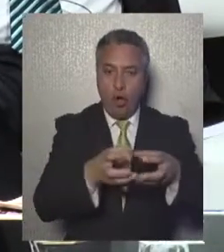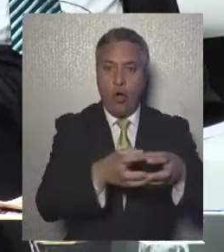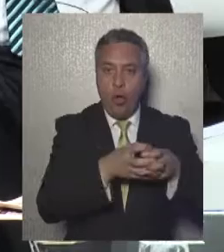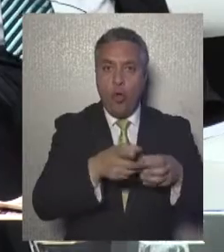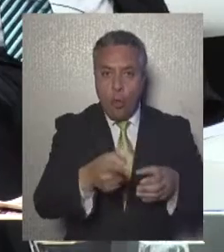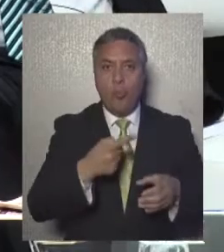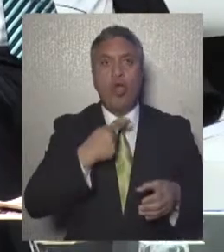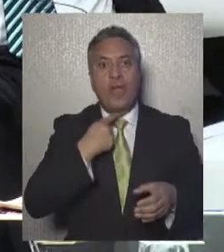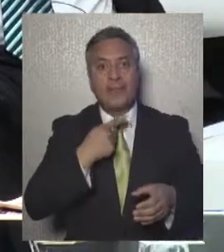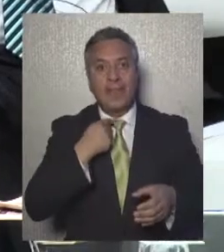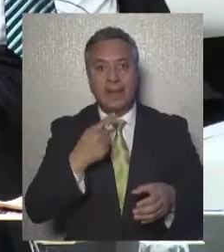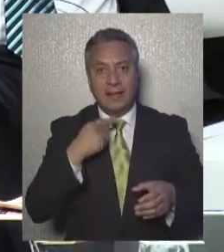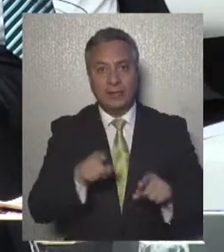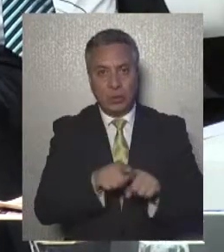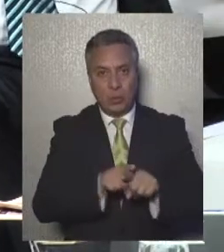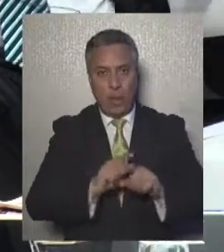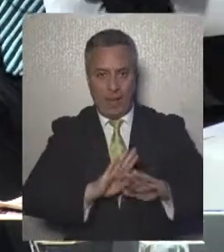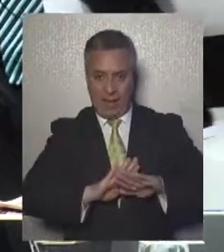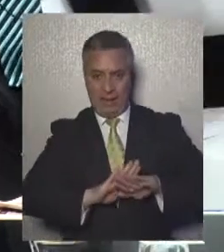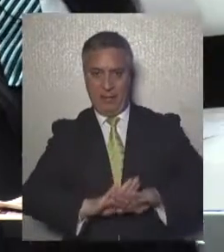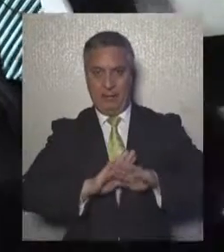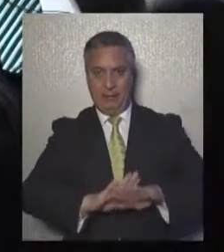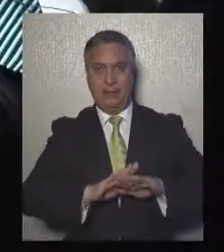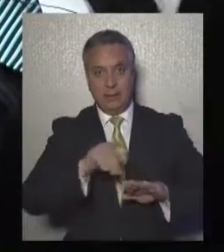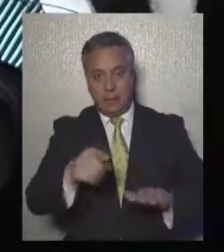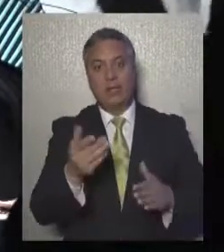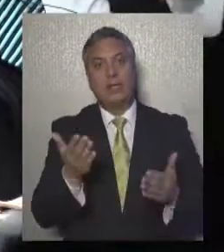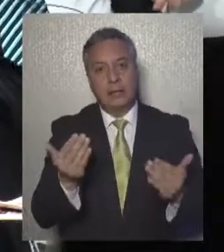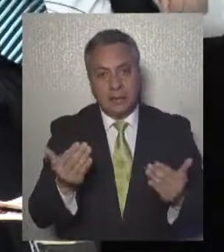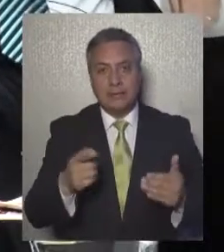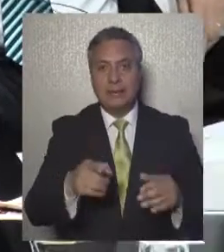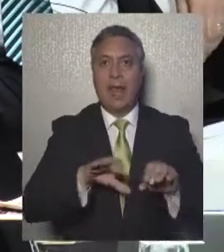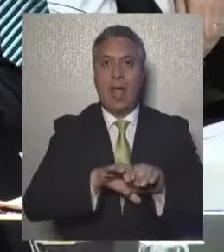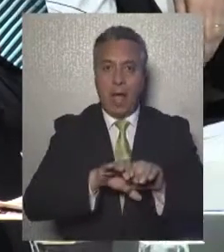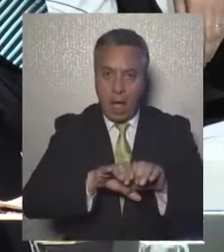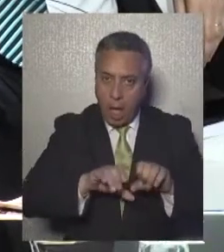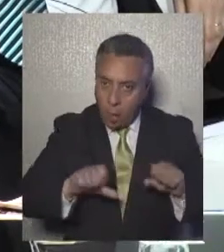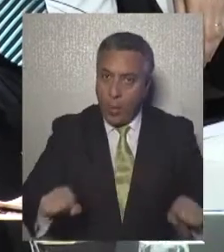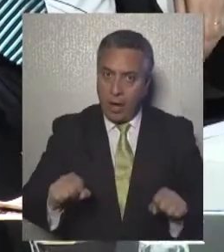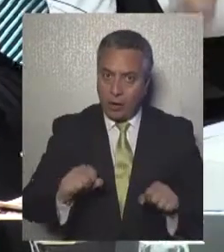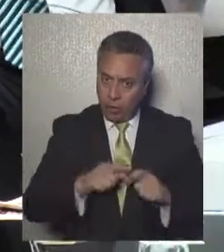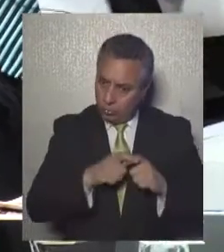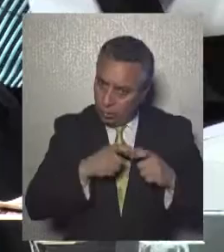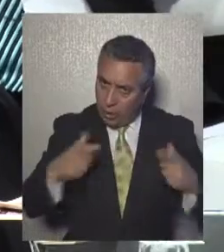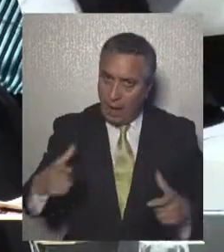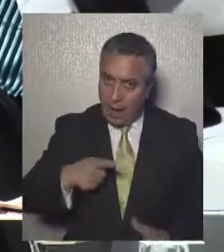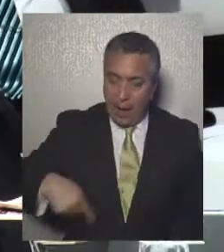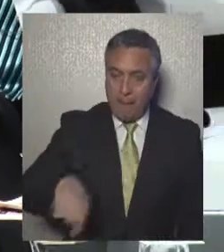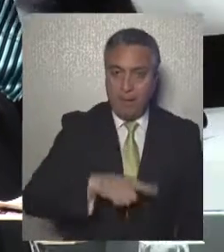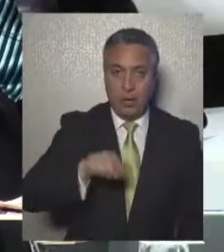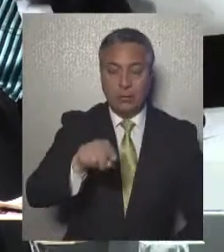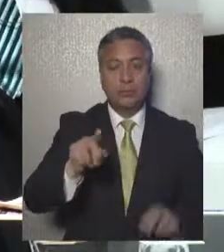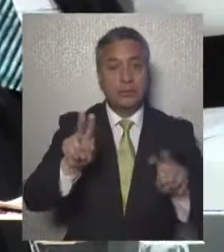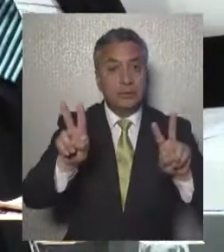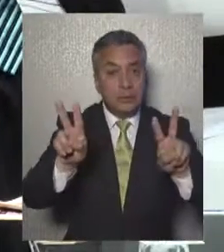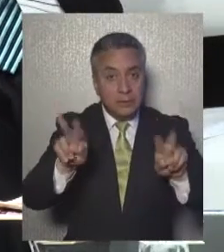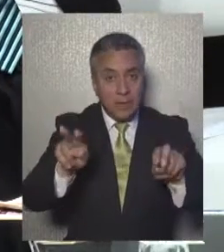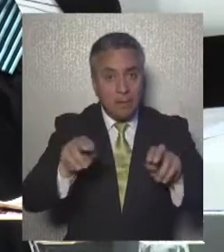veces las resisten y por lo tanto se requiere acuerdos amplios. El tema más